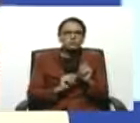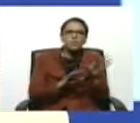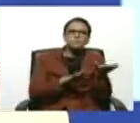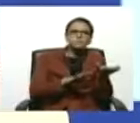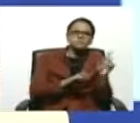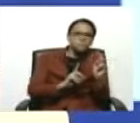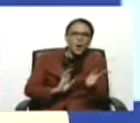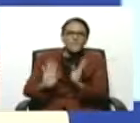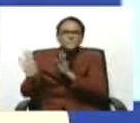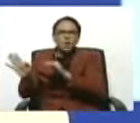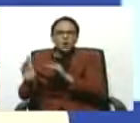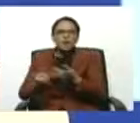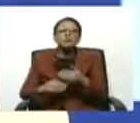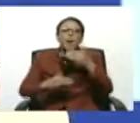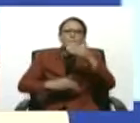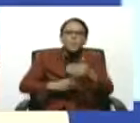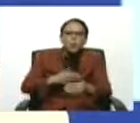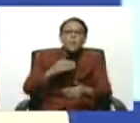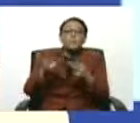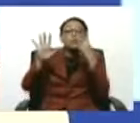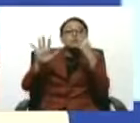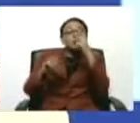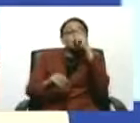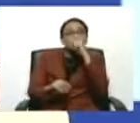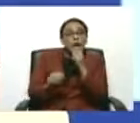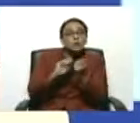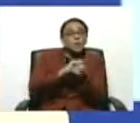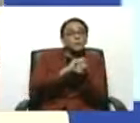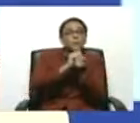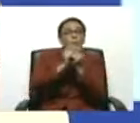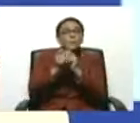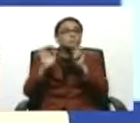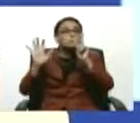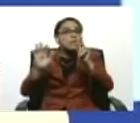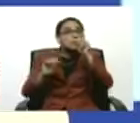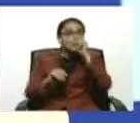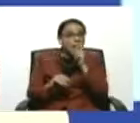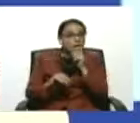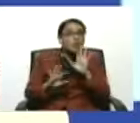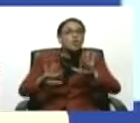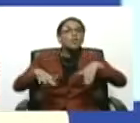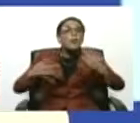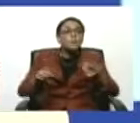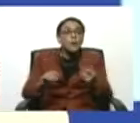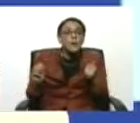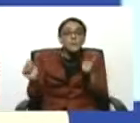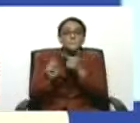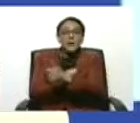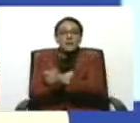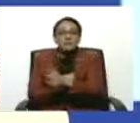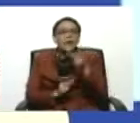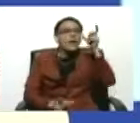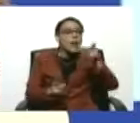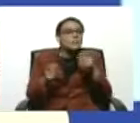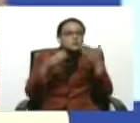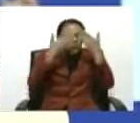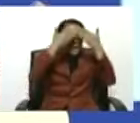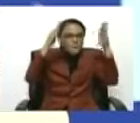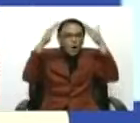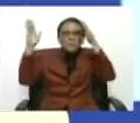transición eventualmente fue que fue más aceptable para las personas